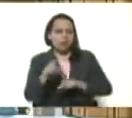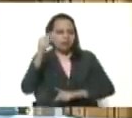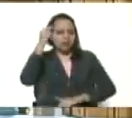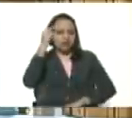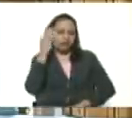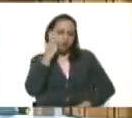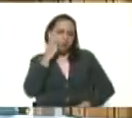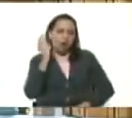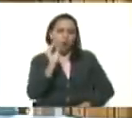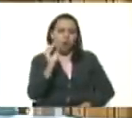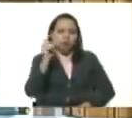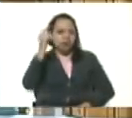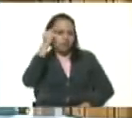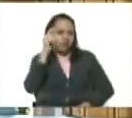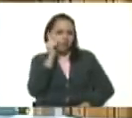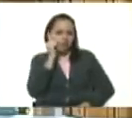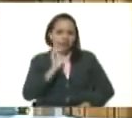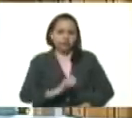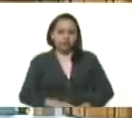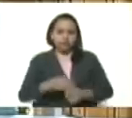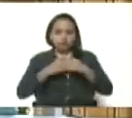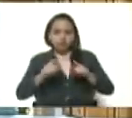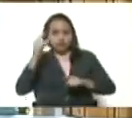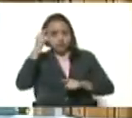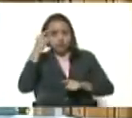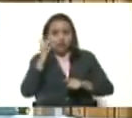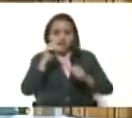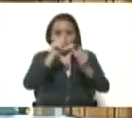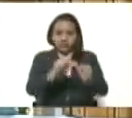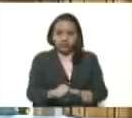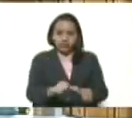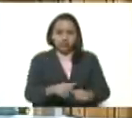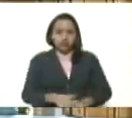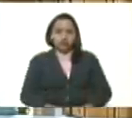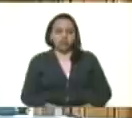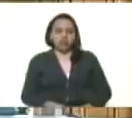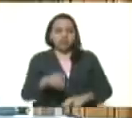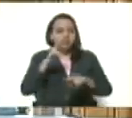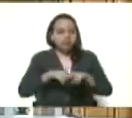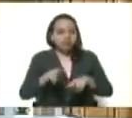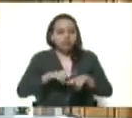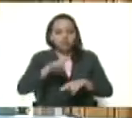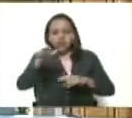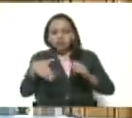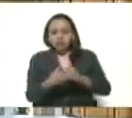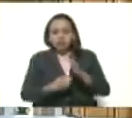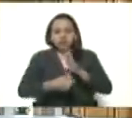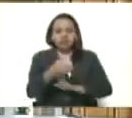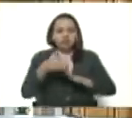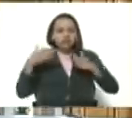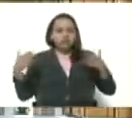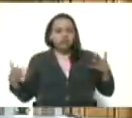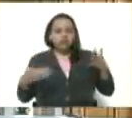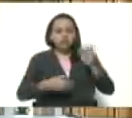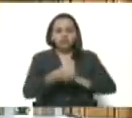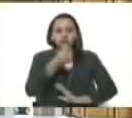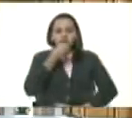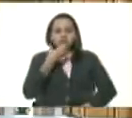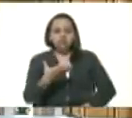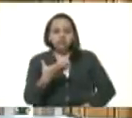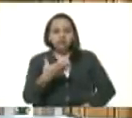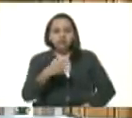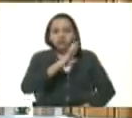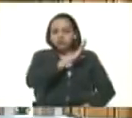padre, ¿no? Más allá del día que le fijan, los niños y las niñas es lo más grande, lo más hermoso